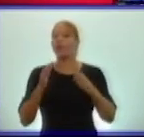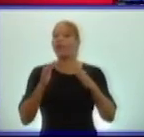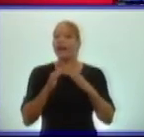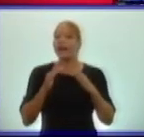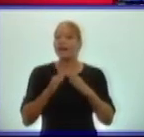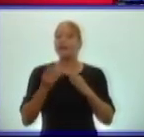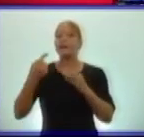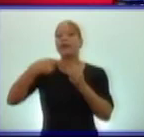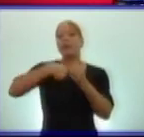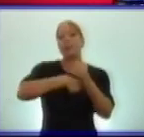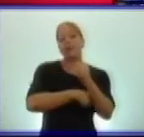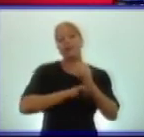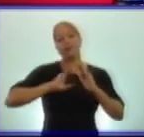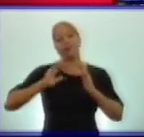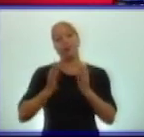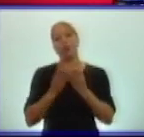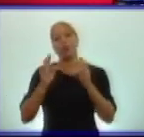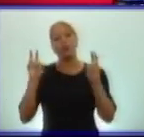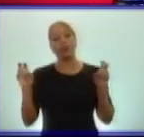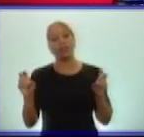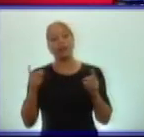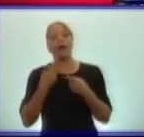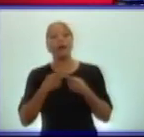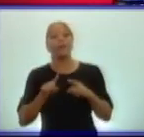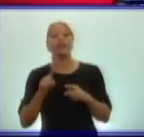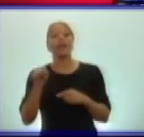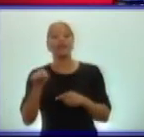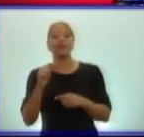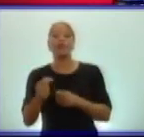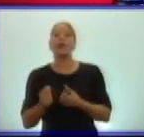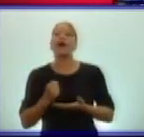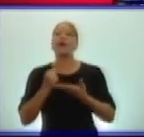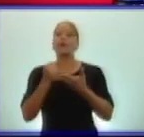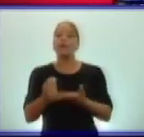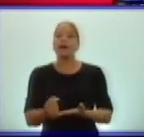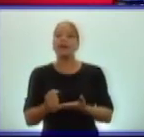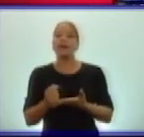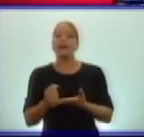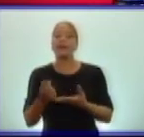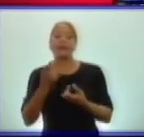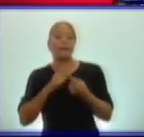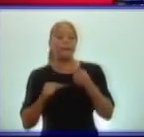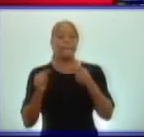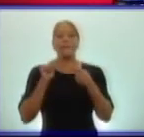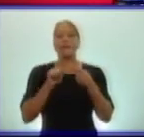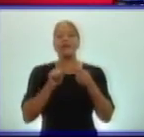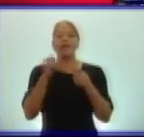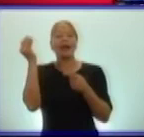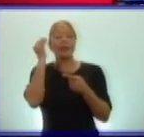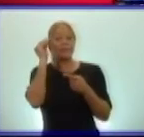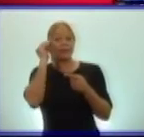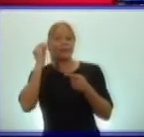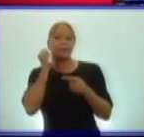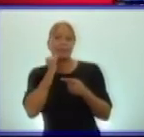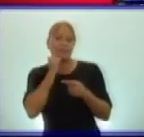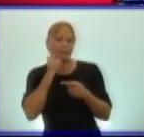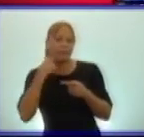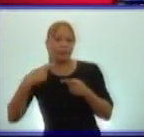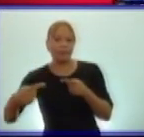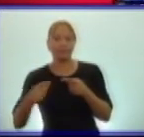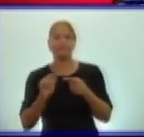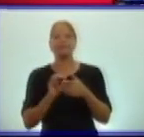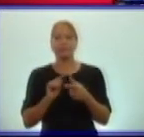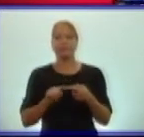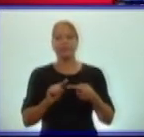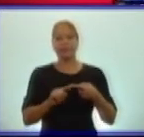para profundizar en estos, porque además les va a servir, como antes habíamos dicho, primero para aprender un poco más el contenido que ya